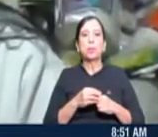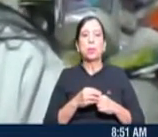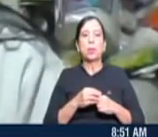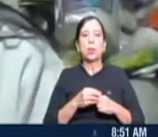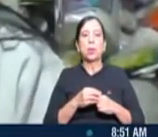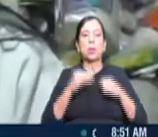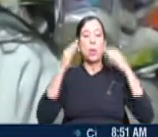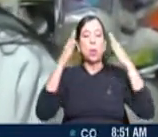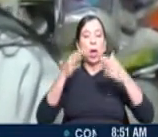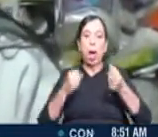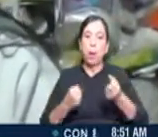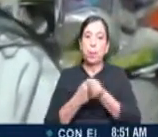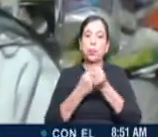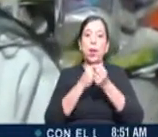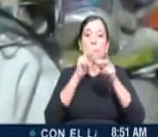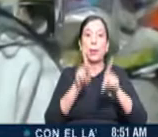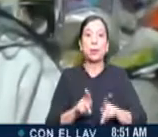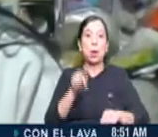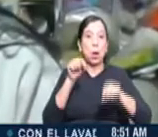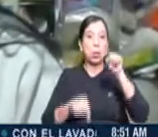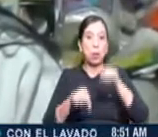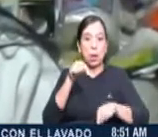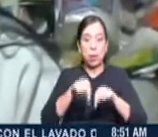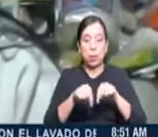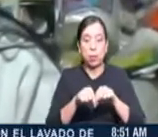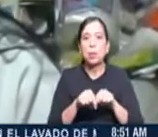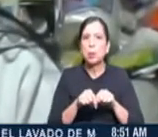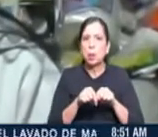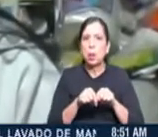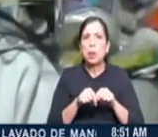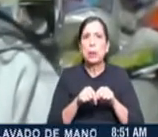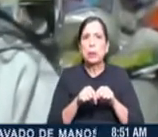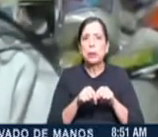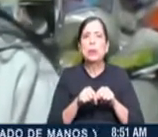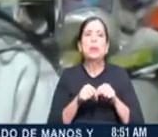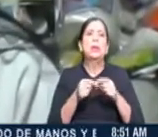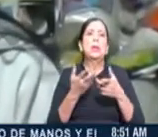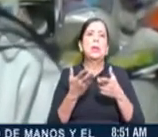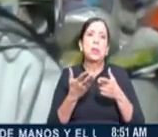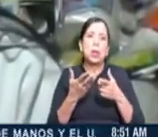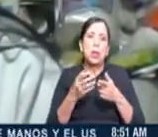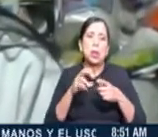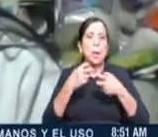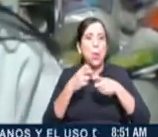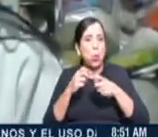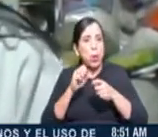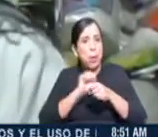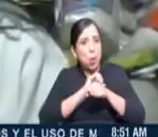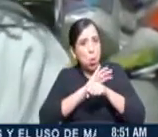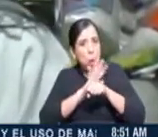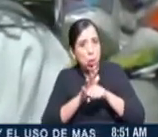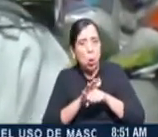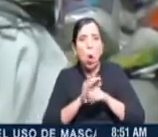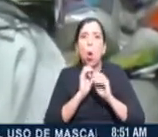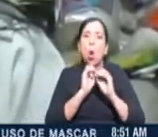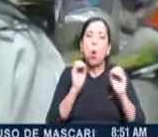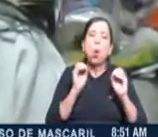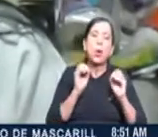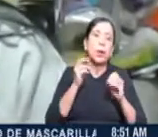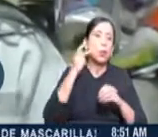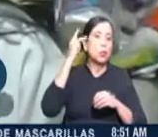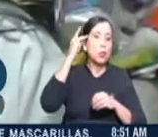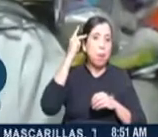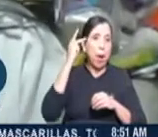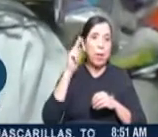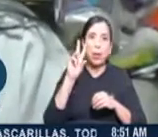dedicado a apoyar a personas con discapacidad que están siendo afectadas por COVID-19 o que por alguna razón sus padres han dejado de